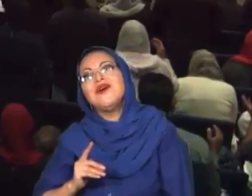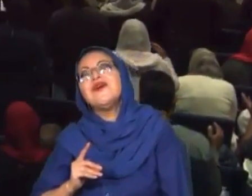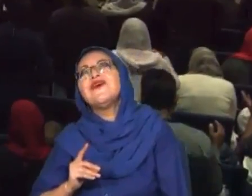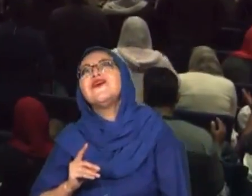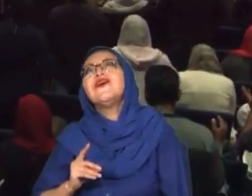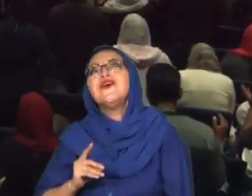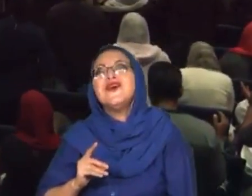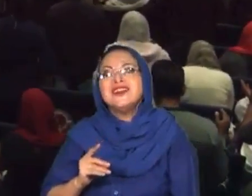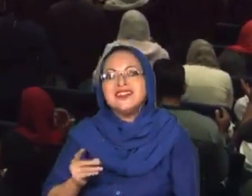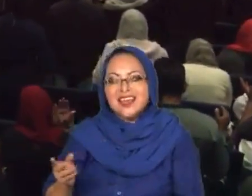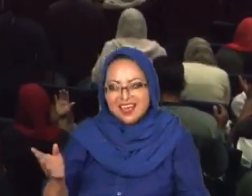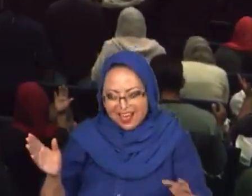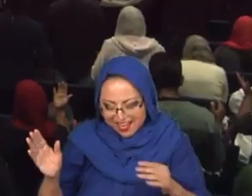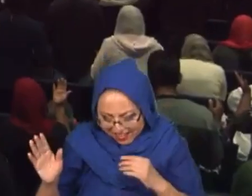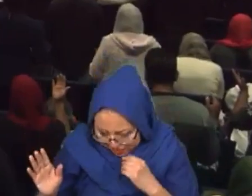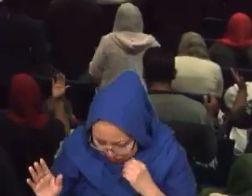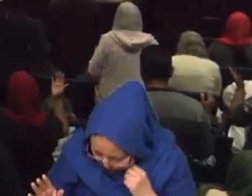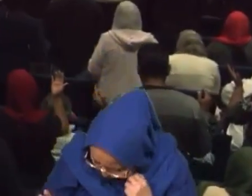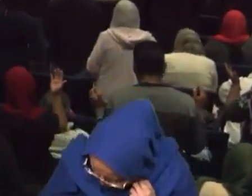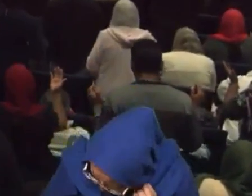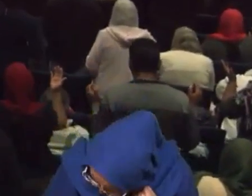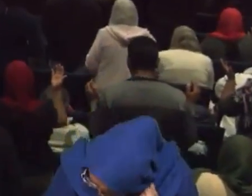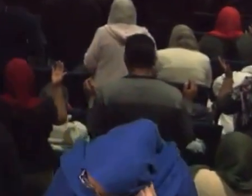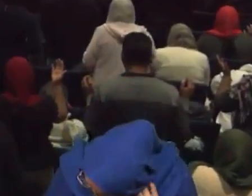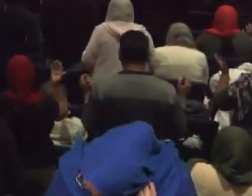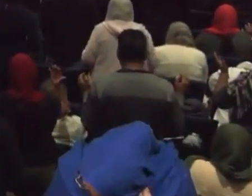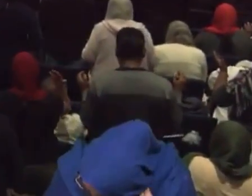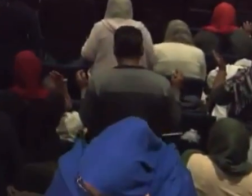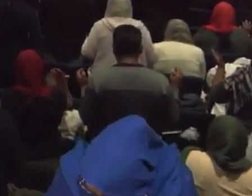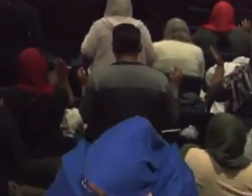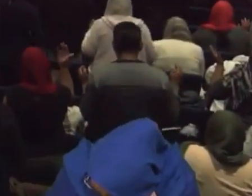digno de